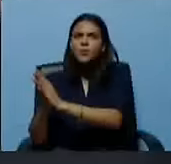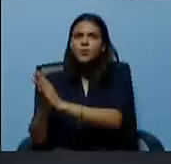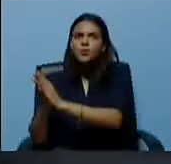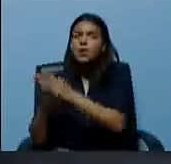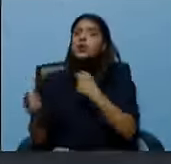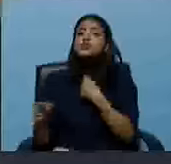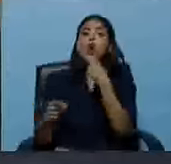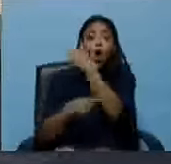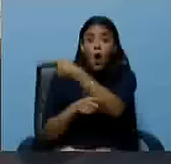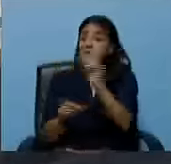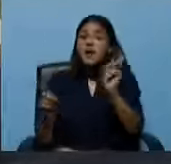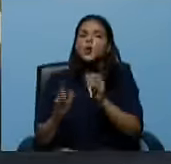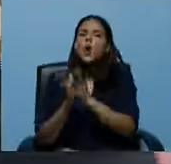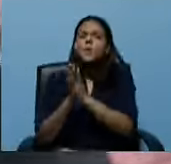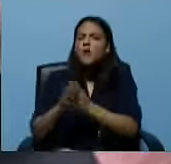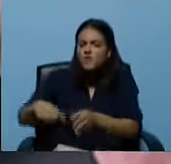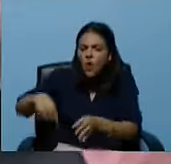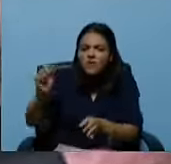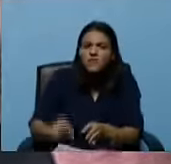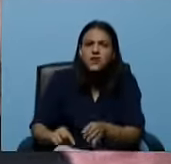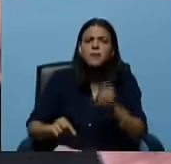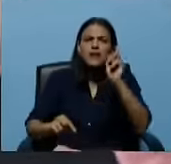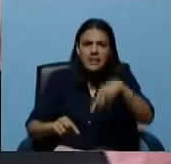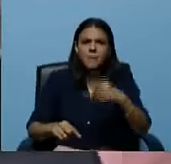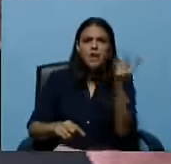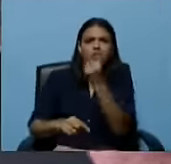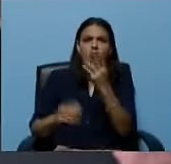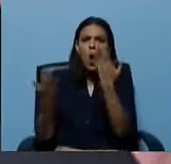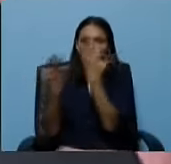le pedí el favor de que pusiera la media firma en cada una de las páginas.